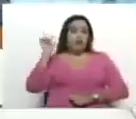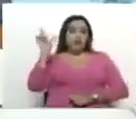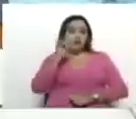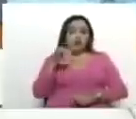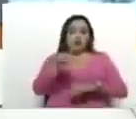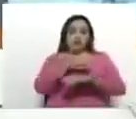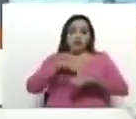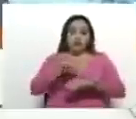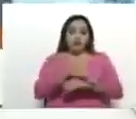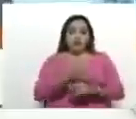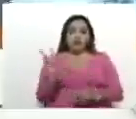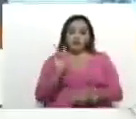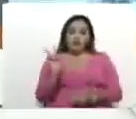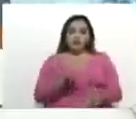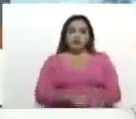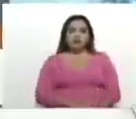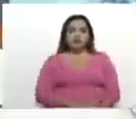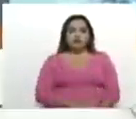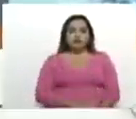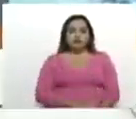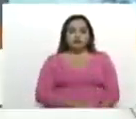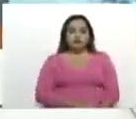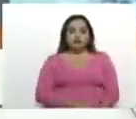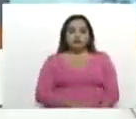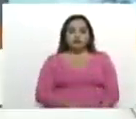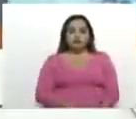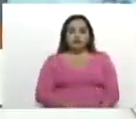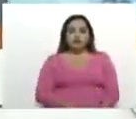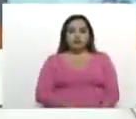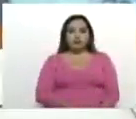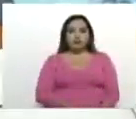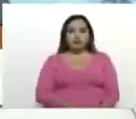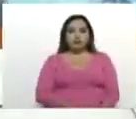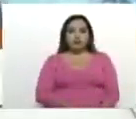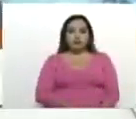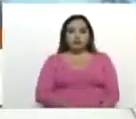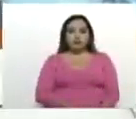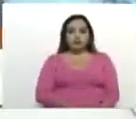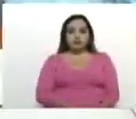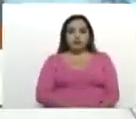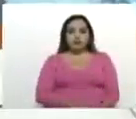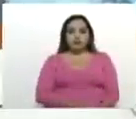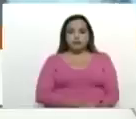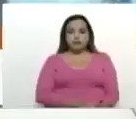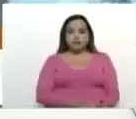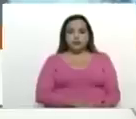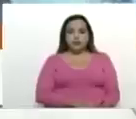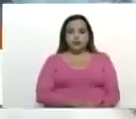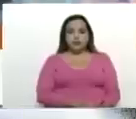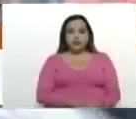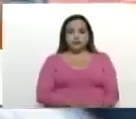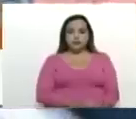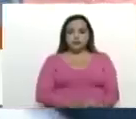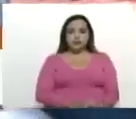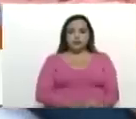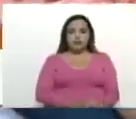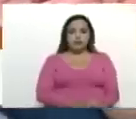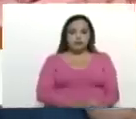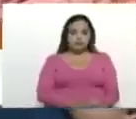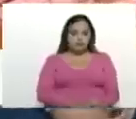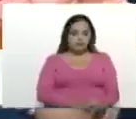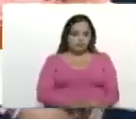la República bolivariana de Venezuela existe una cierta percepción